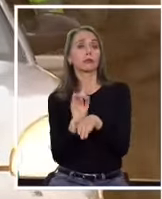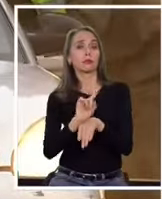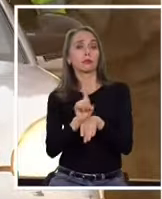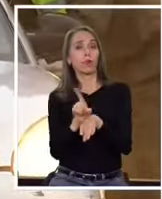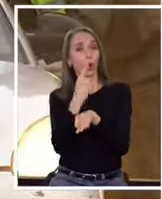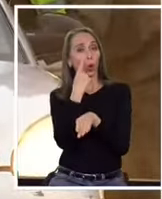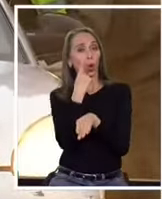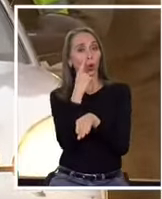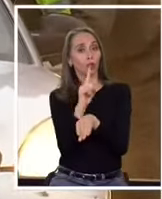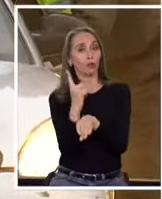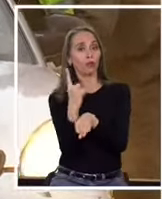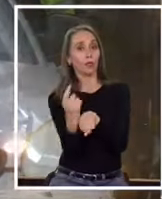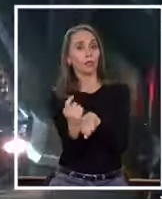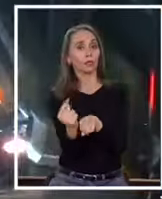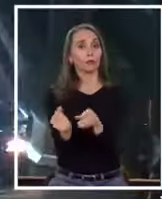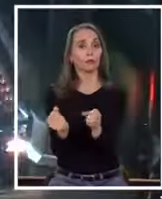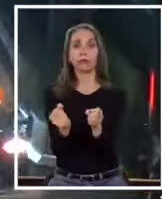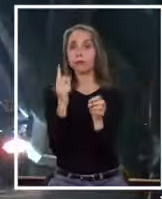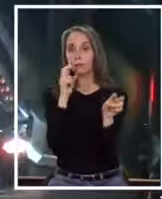forma prudente.